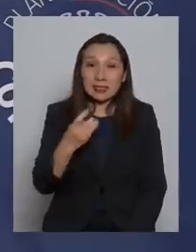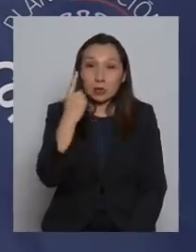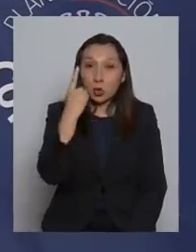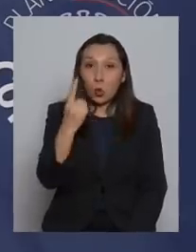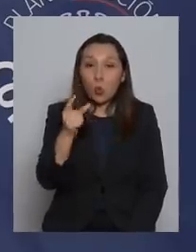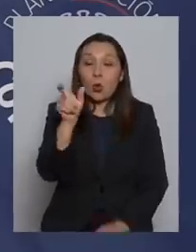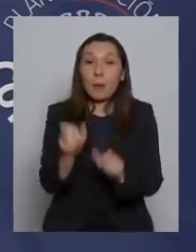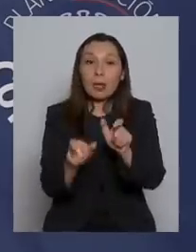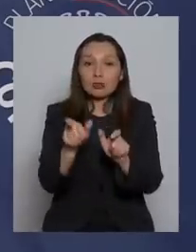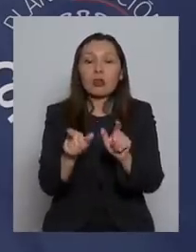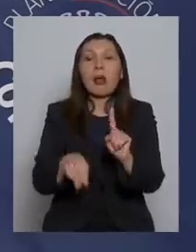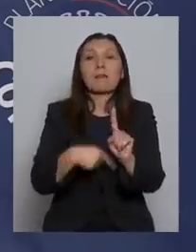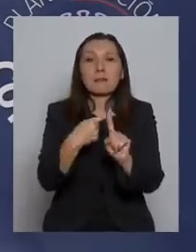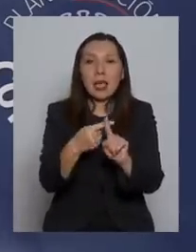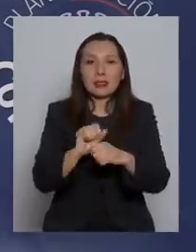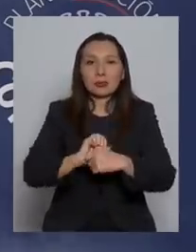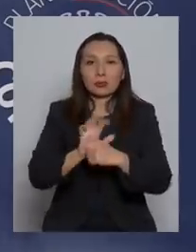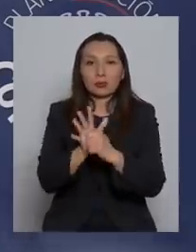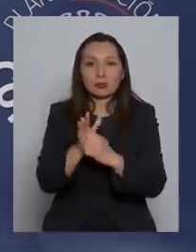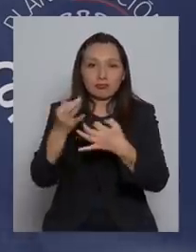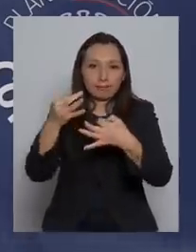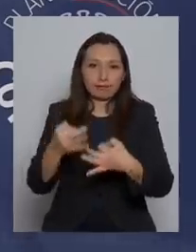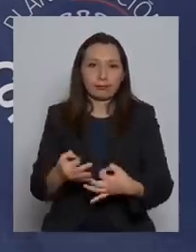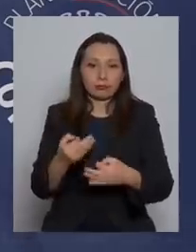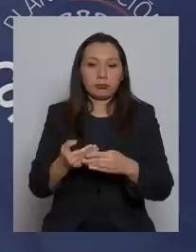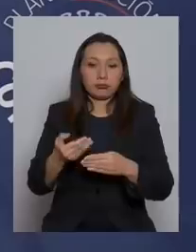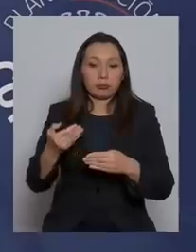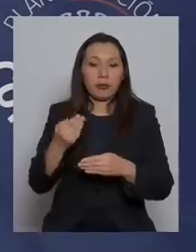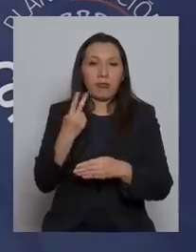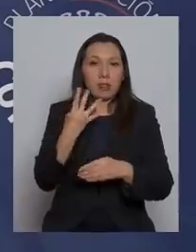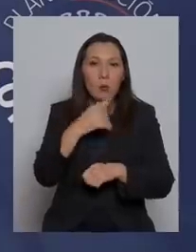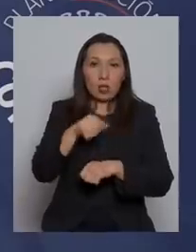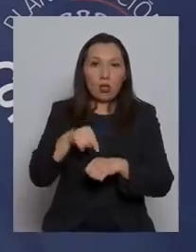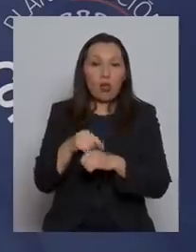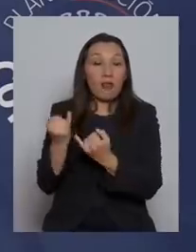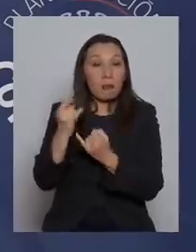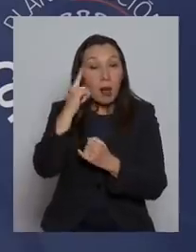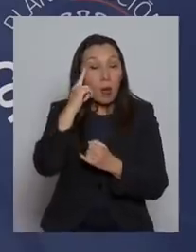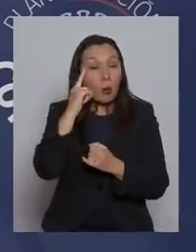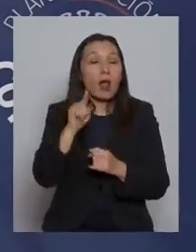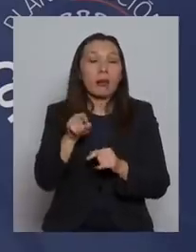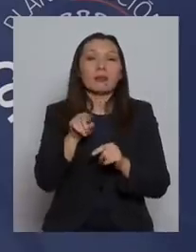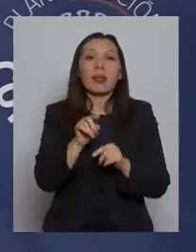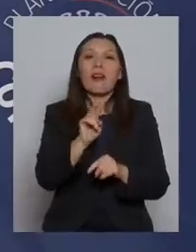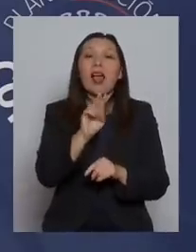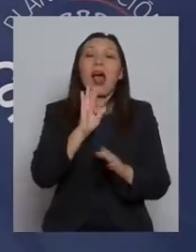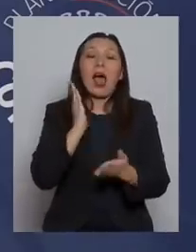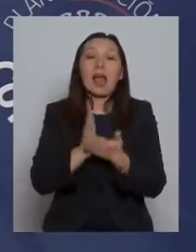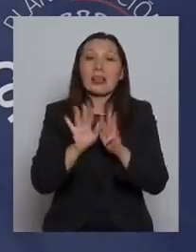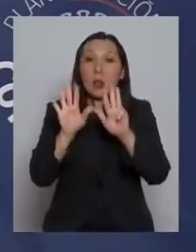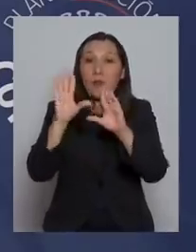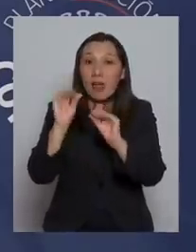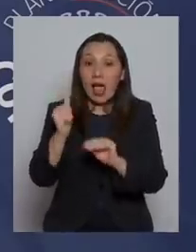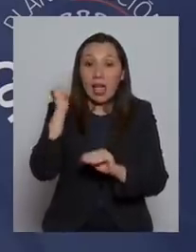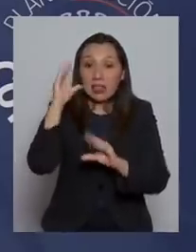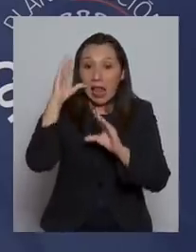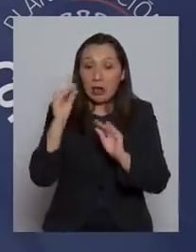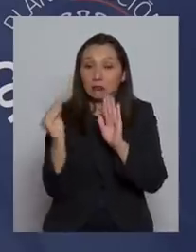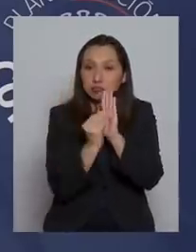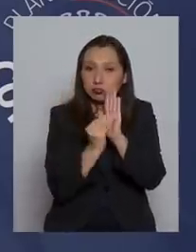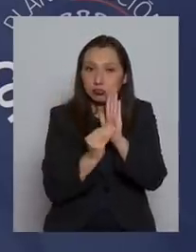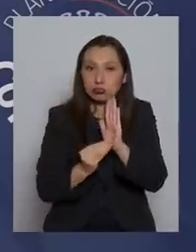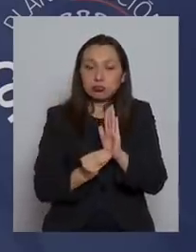301 casos nuevos notificados en las últimas 24 horas, recuerdo, hasta las 21 horas de anoche.